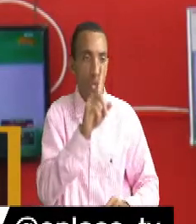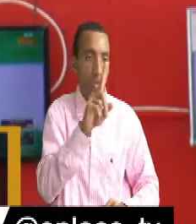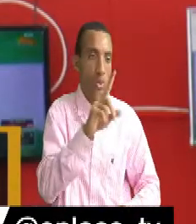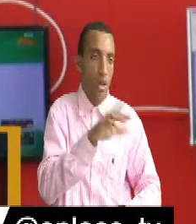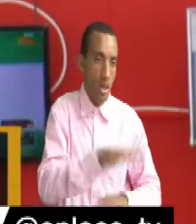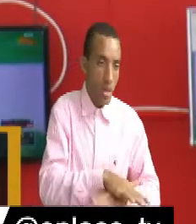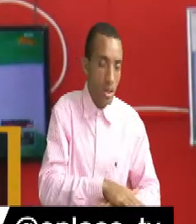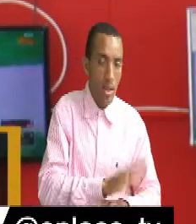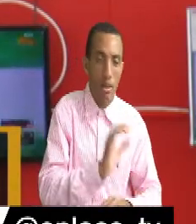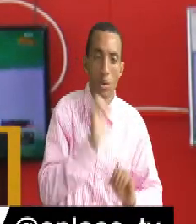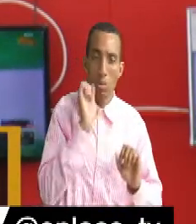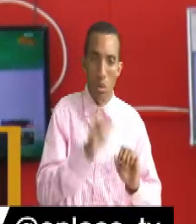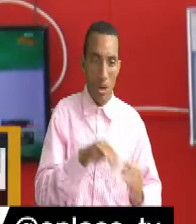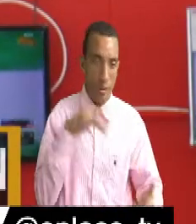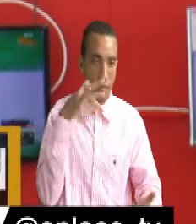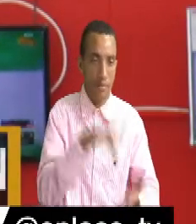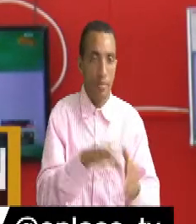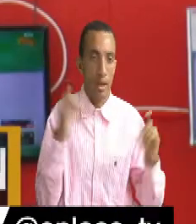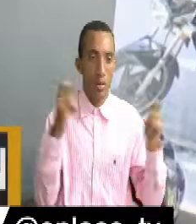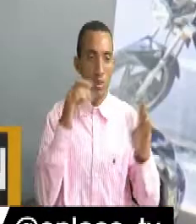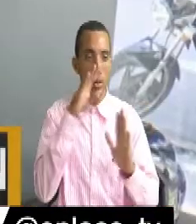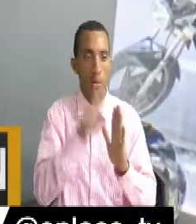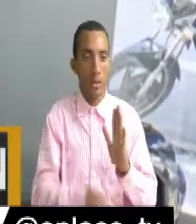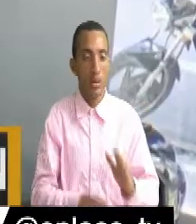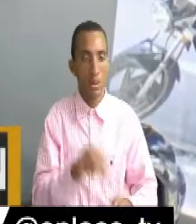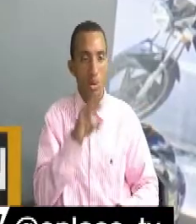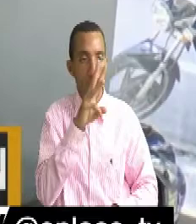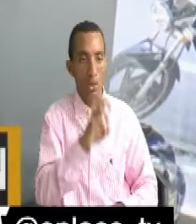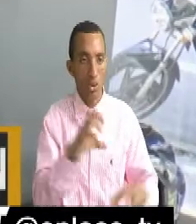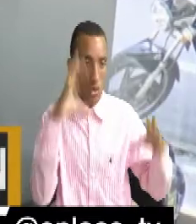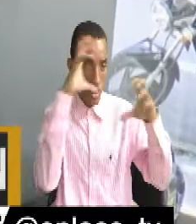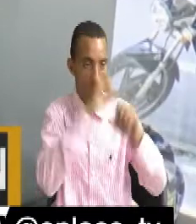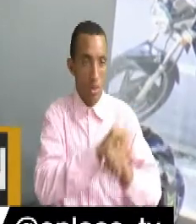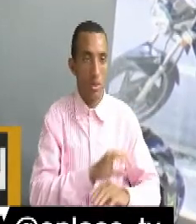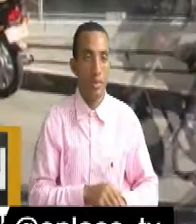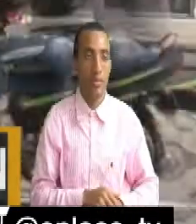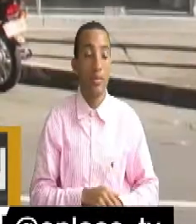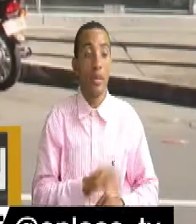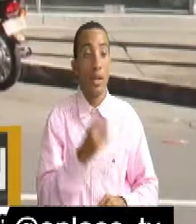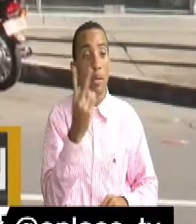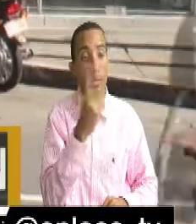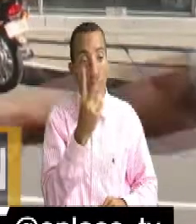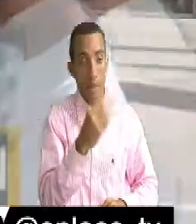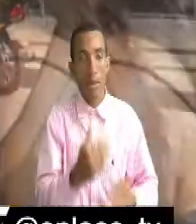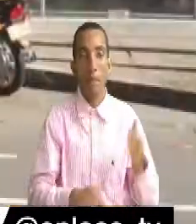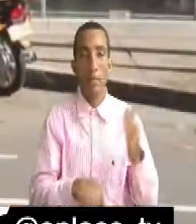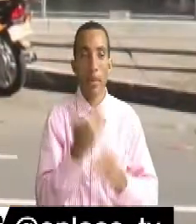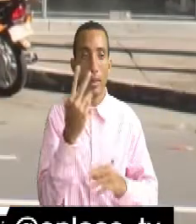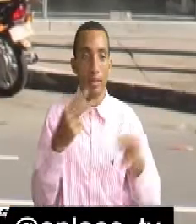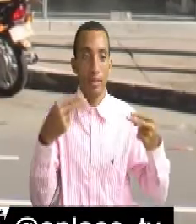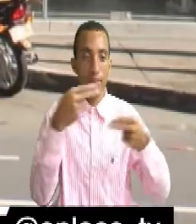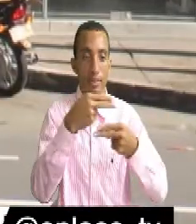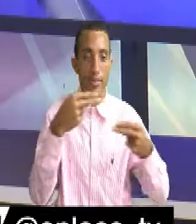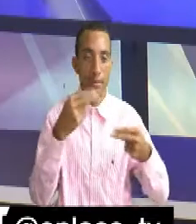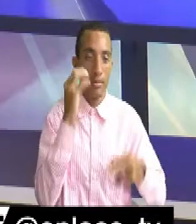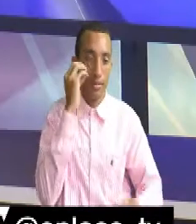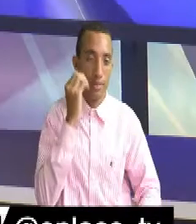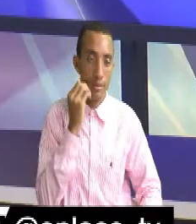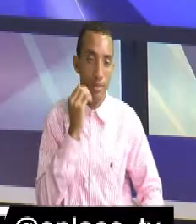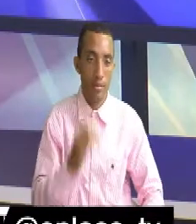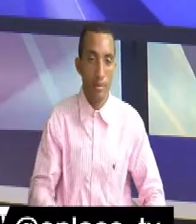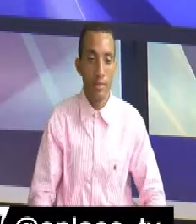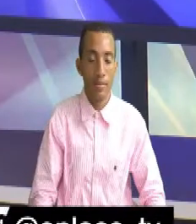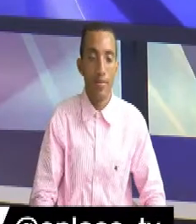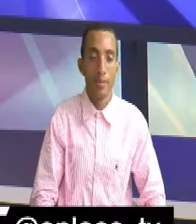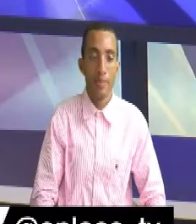de la noche. Es decir, la promoción está hasta las 8 de la noche. Desde este viernes inicia esta feria de descuentos en Hogar como Ultrasan.